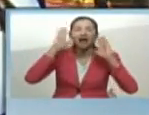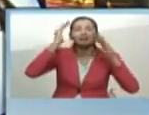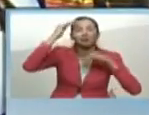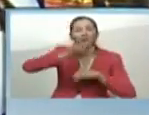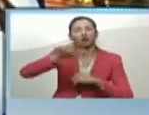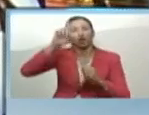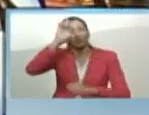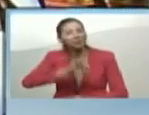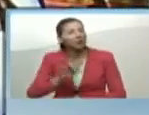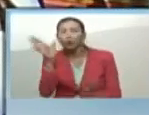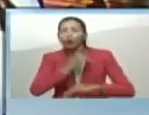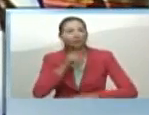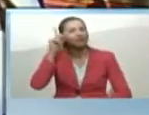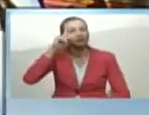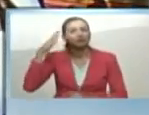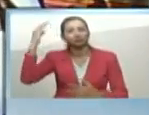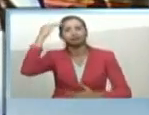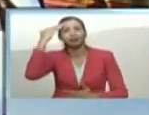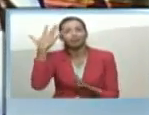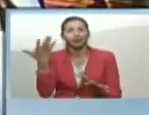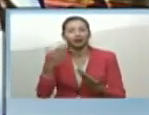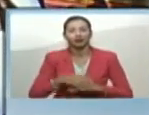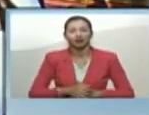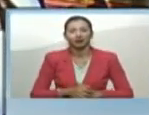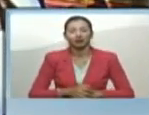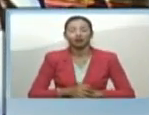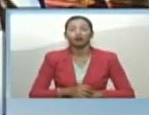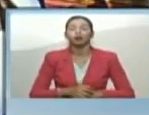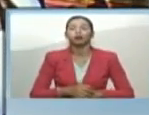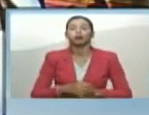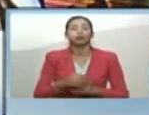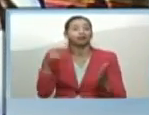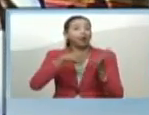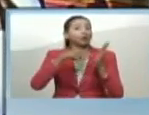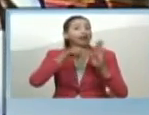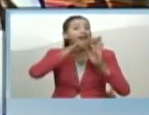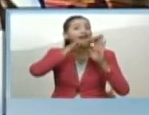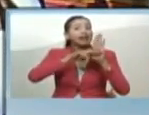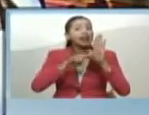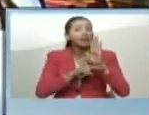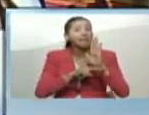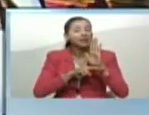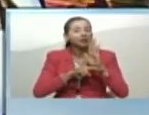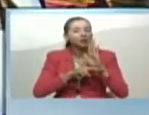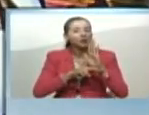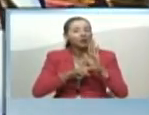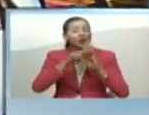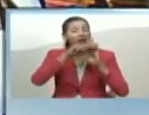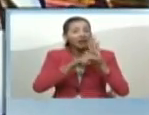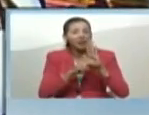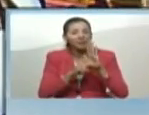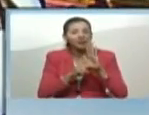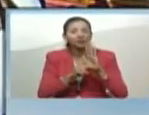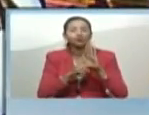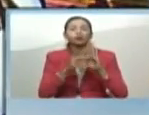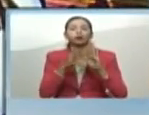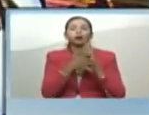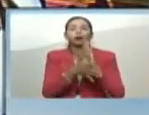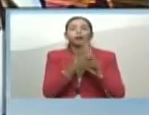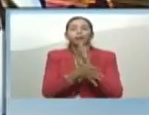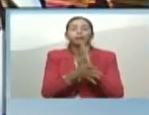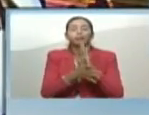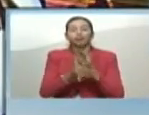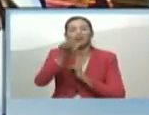materia tenemos una deuda con el reglamento de la ley para las personas con discapacidad ya se le